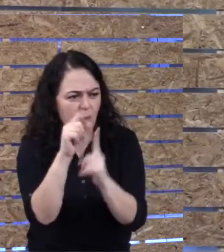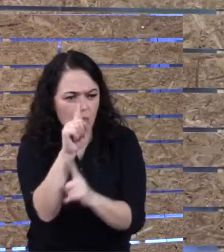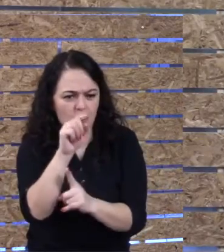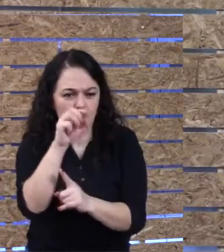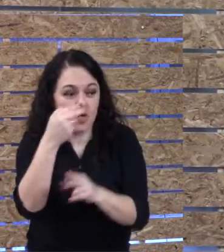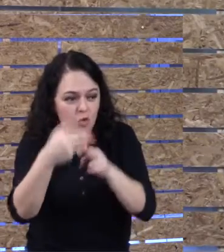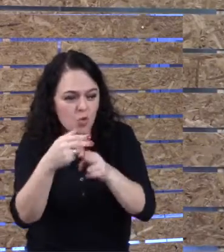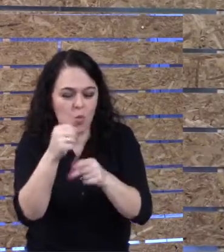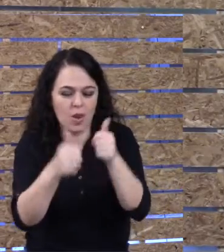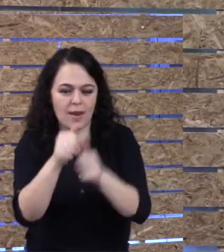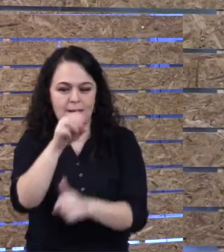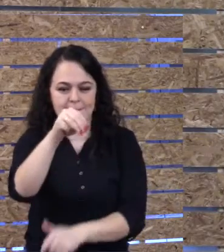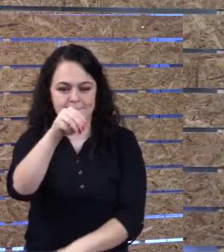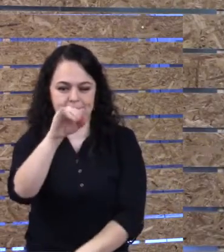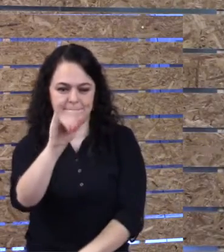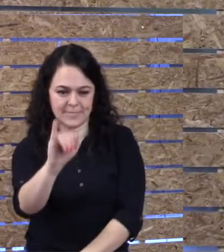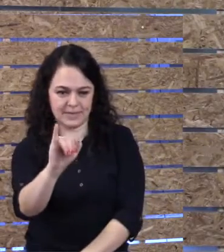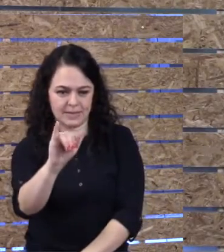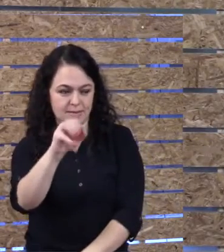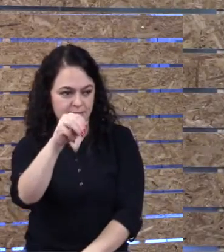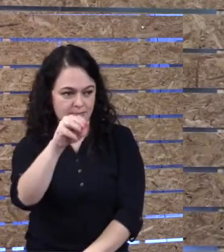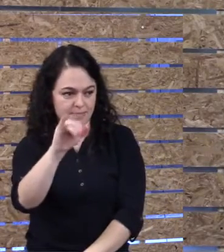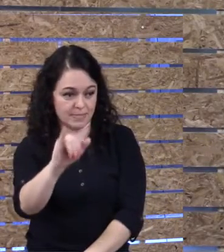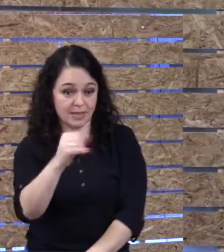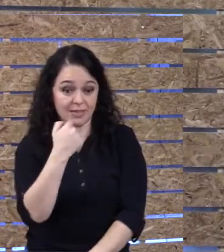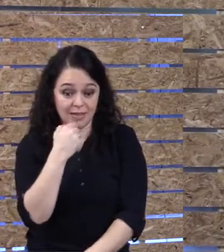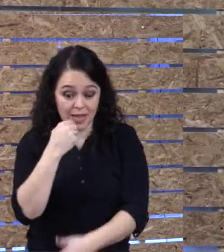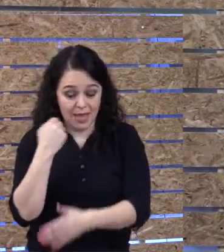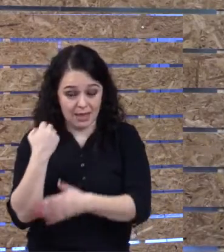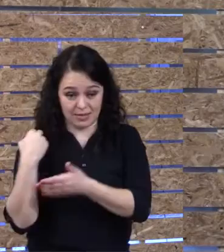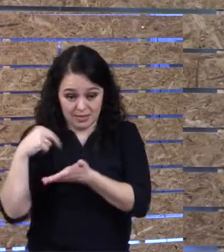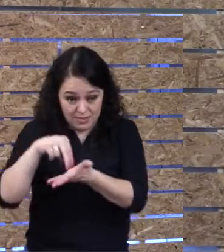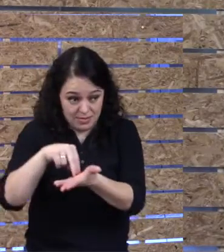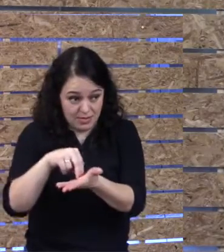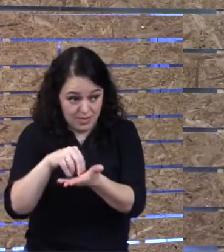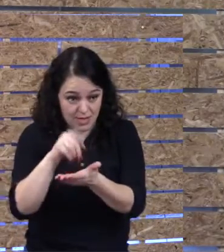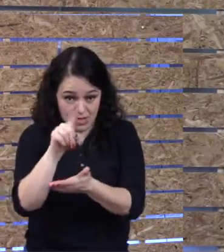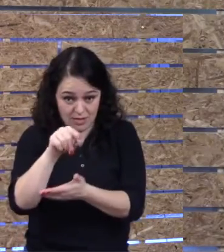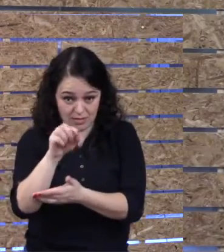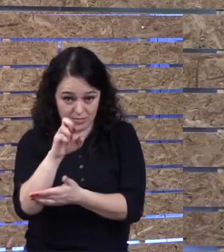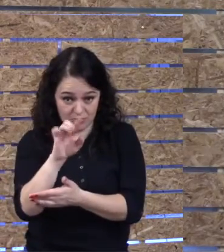Spurgeon pensó que todo el Salmo existía para poder explicar mí.